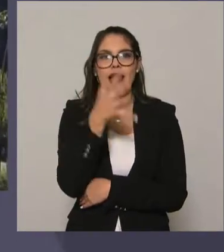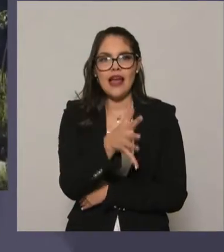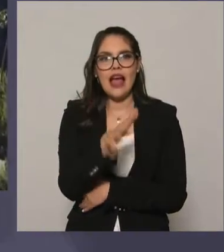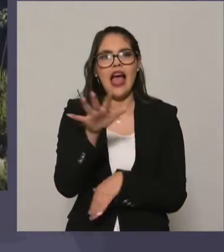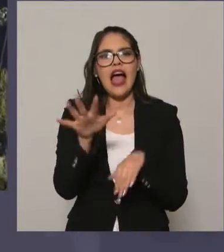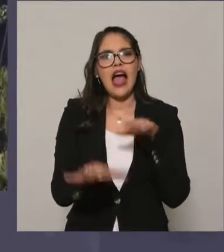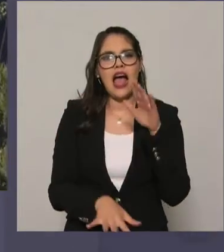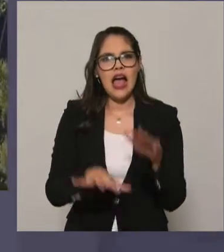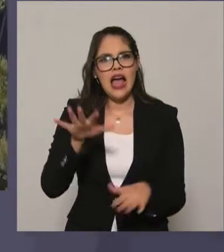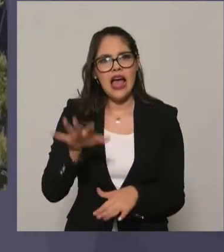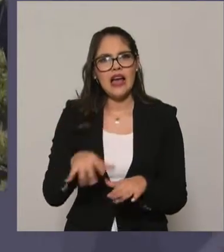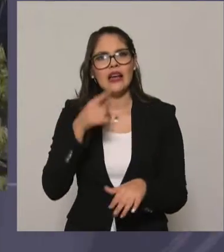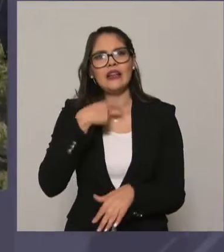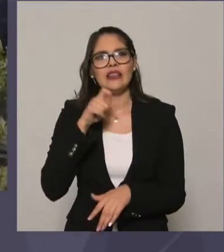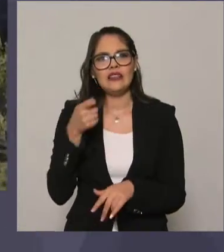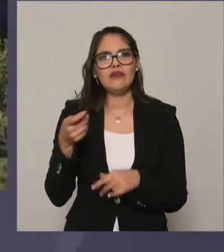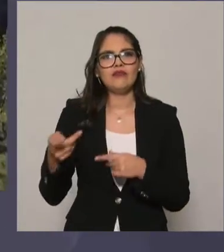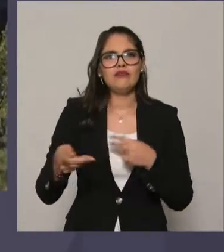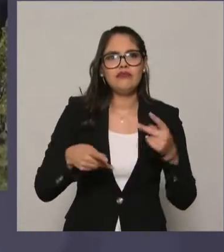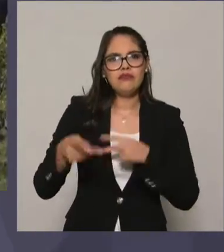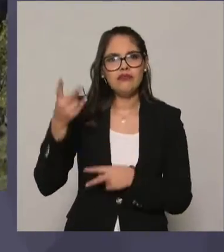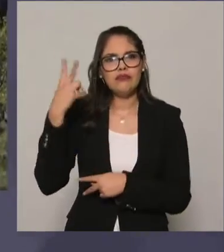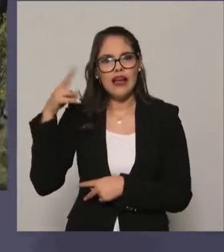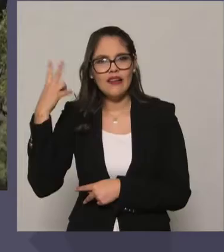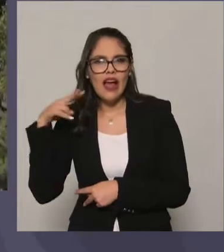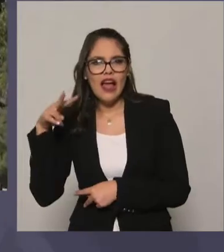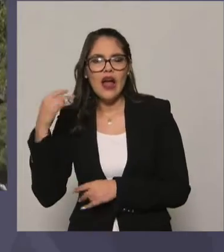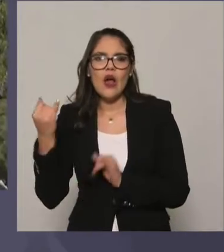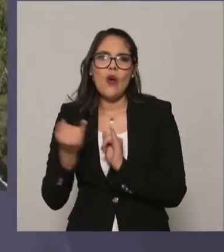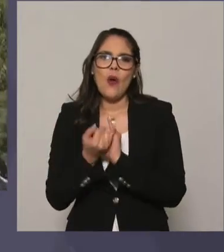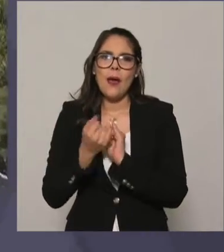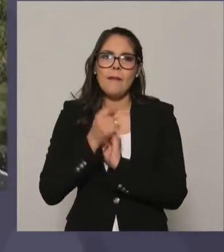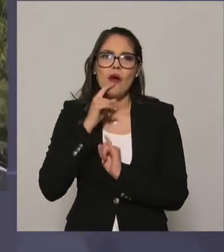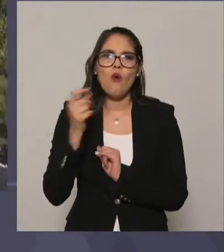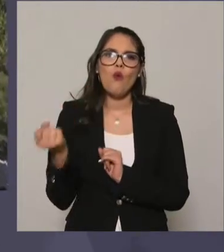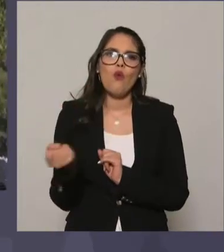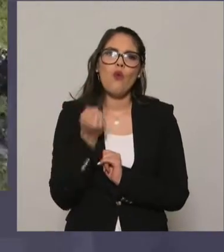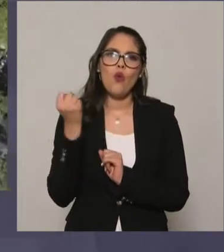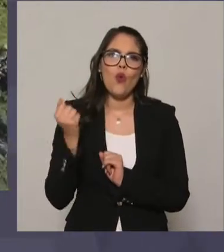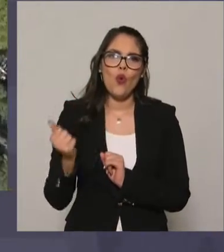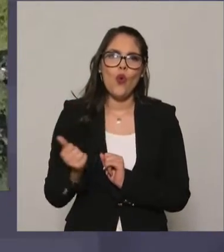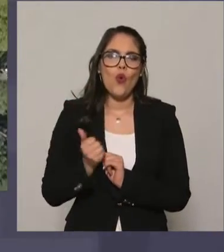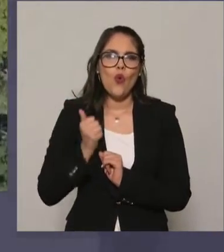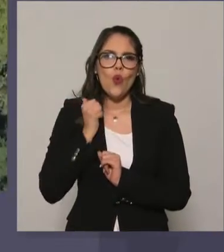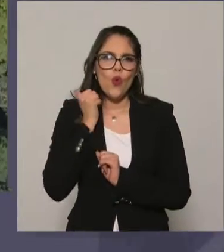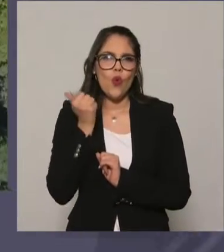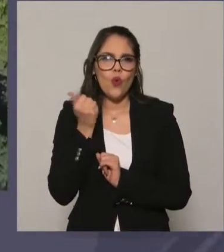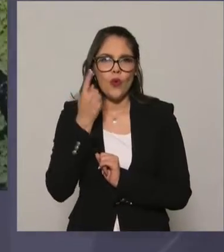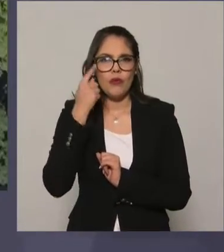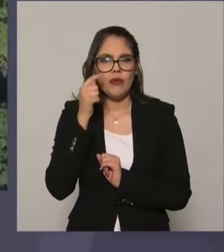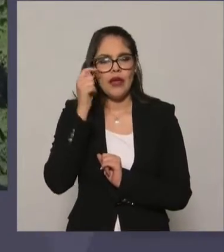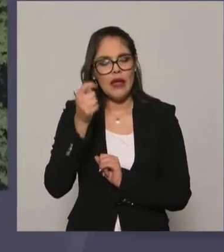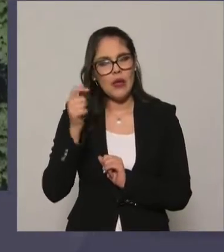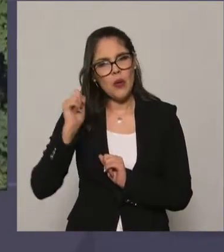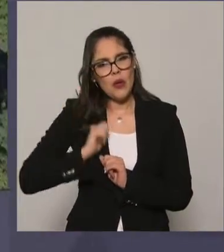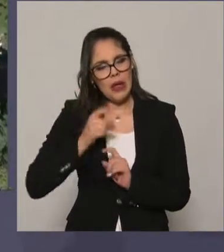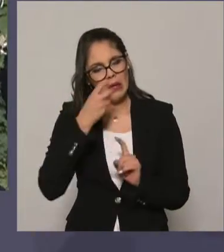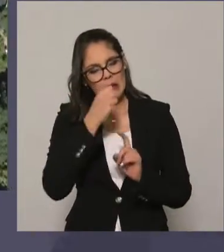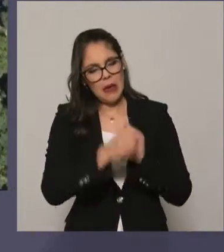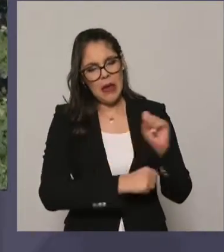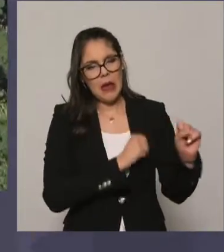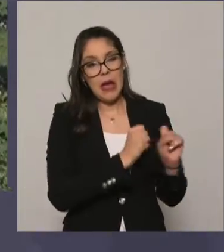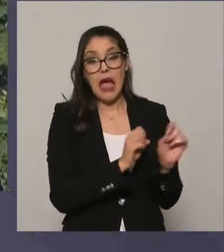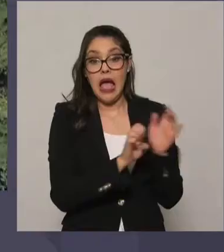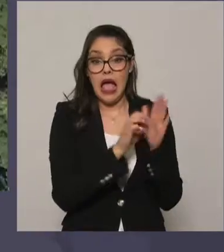veces quienes organizan los viajes organizan una suerte de inmersión a una época, y en este caso